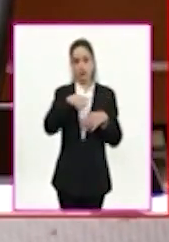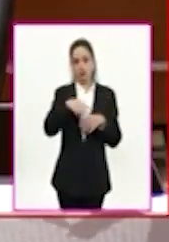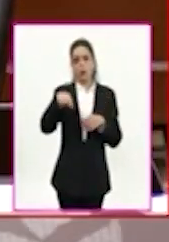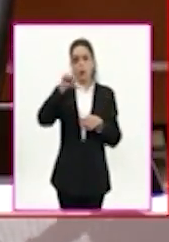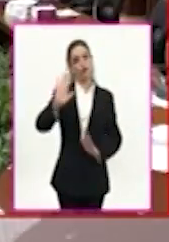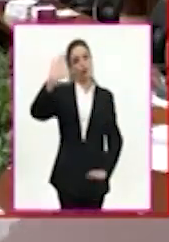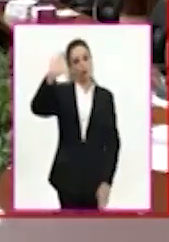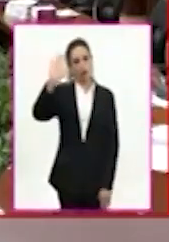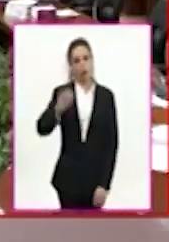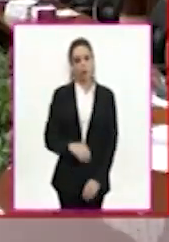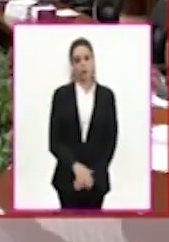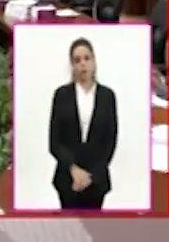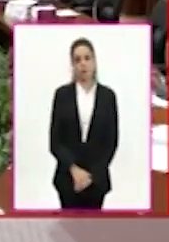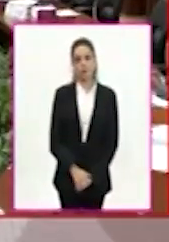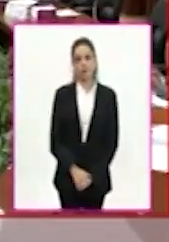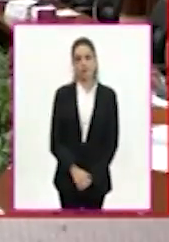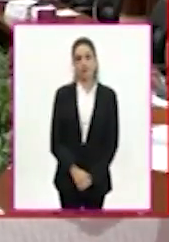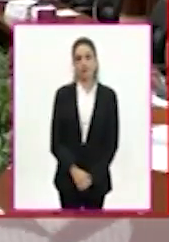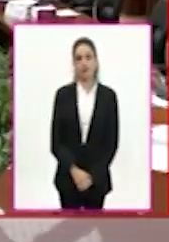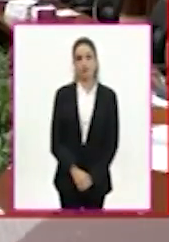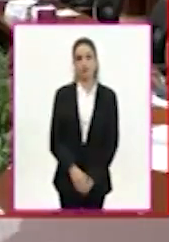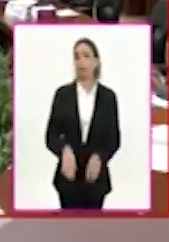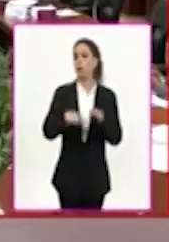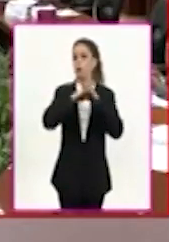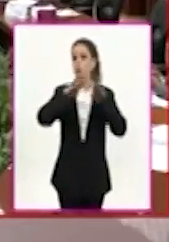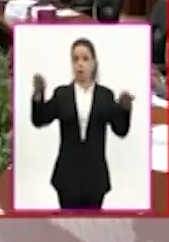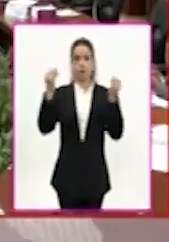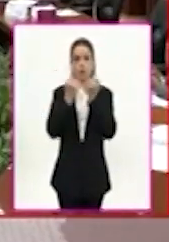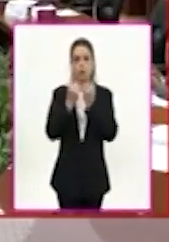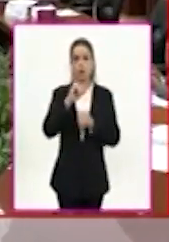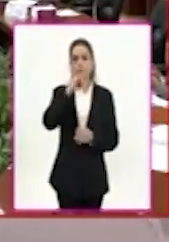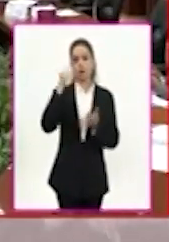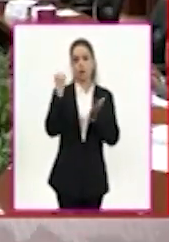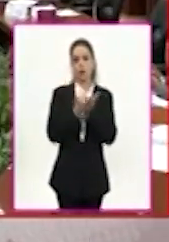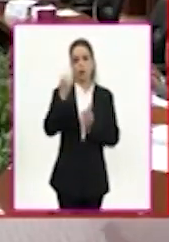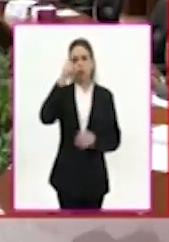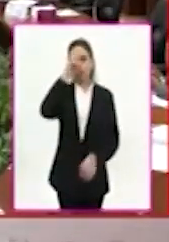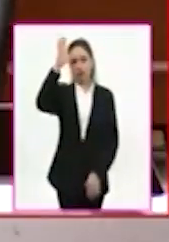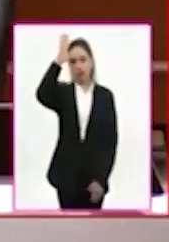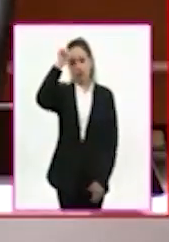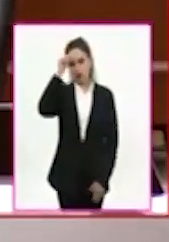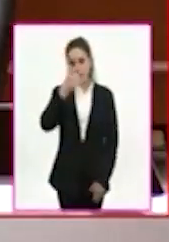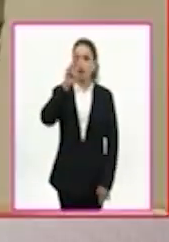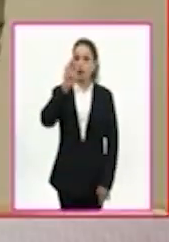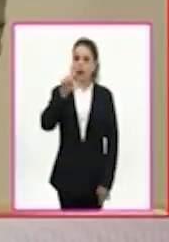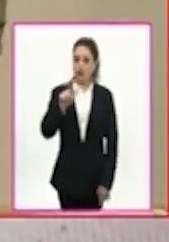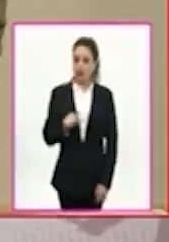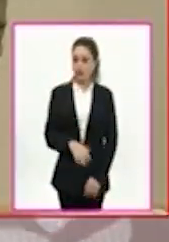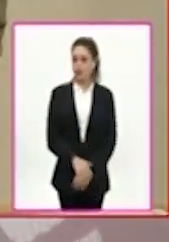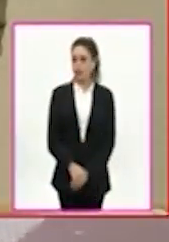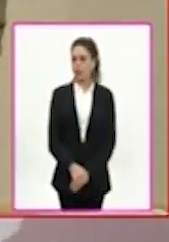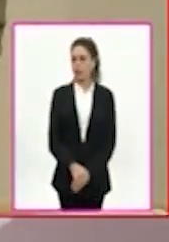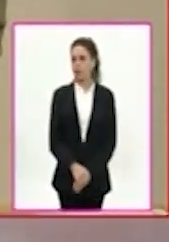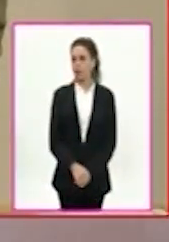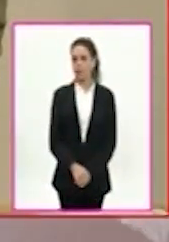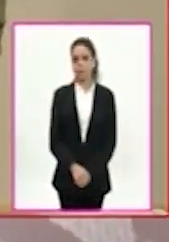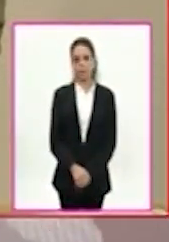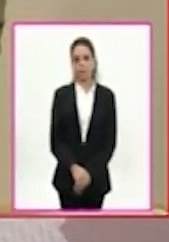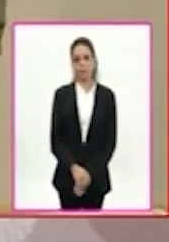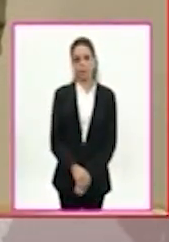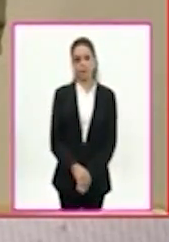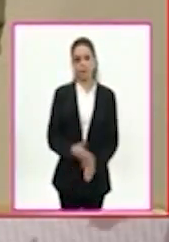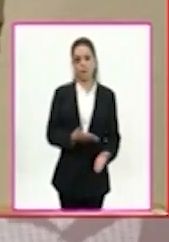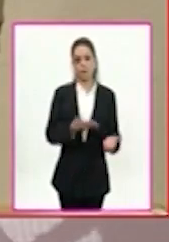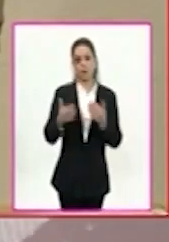letras, quien está en gobierno tiene acceso a recursos, a intangibles, que no están en el presupuesto